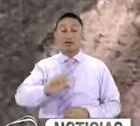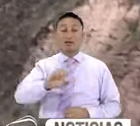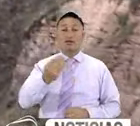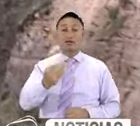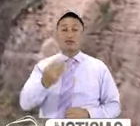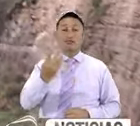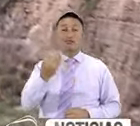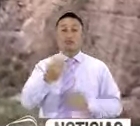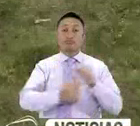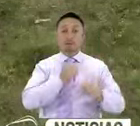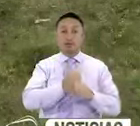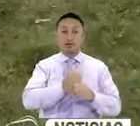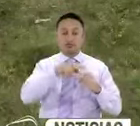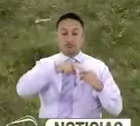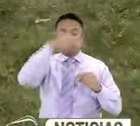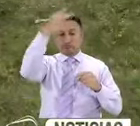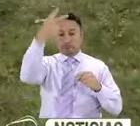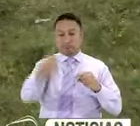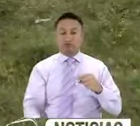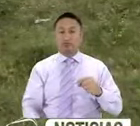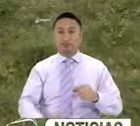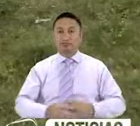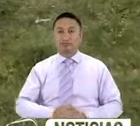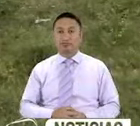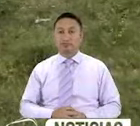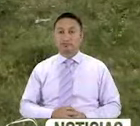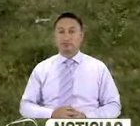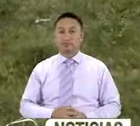años se quitó la vida tras lanzarse al vacío.